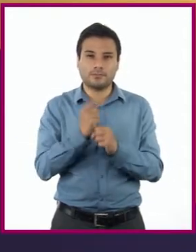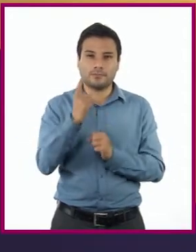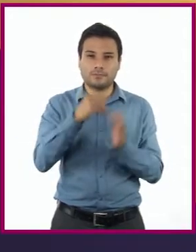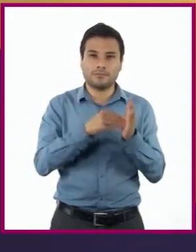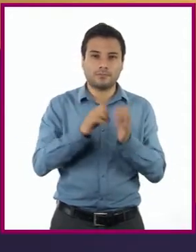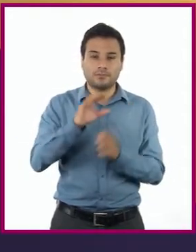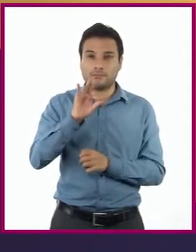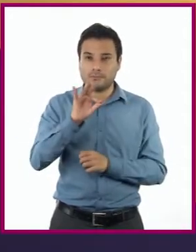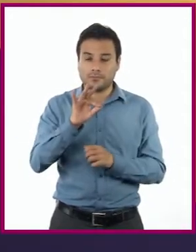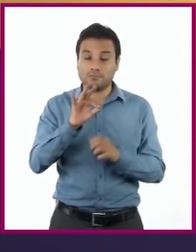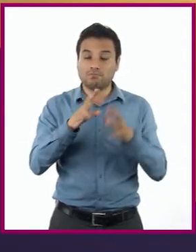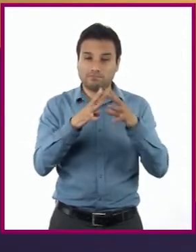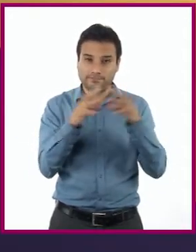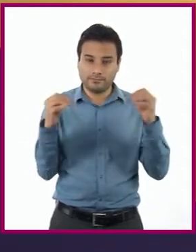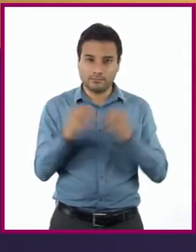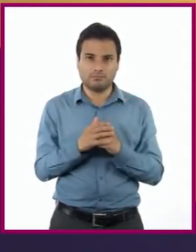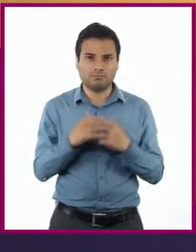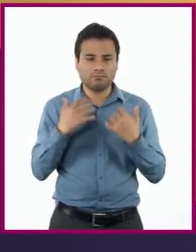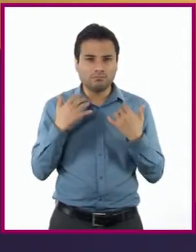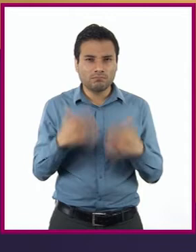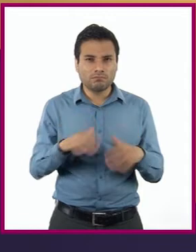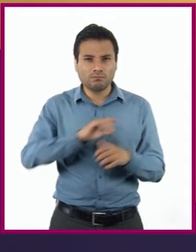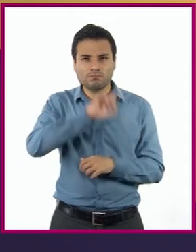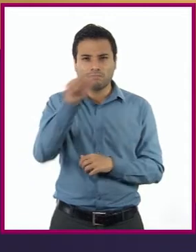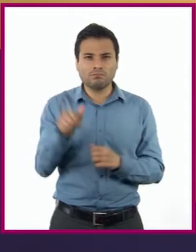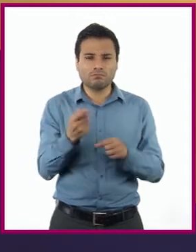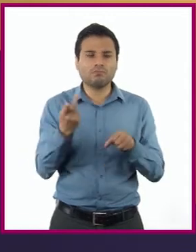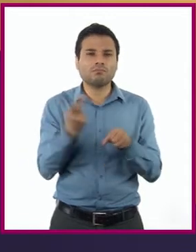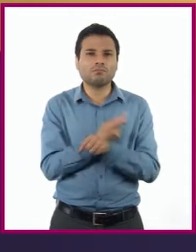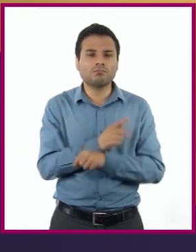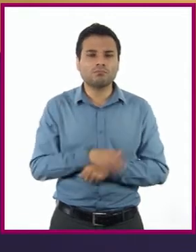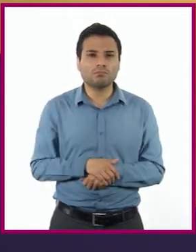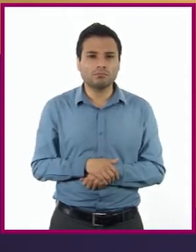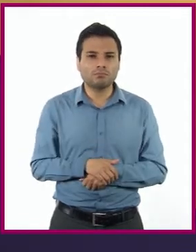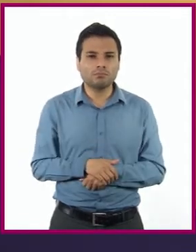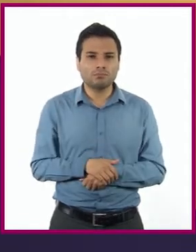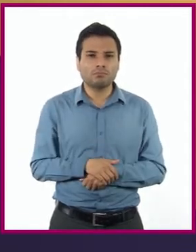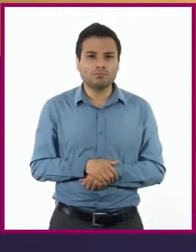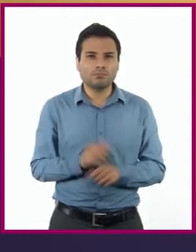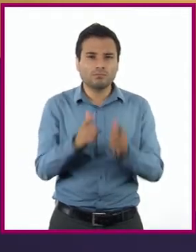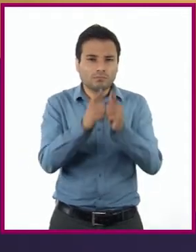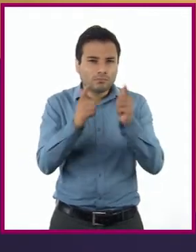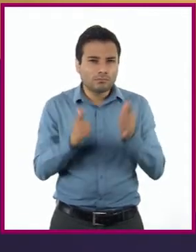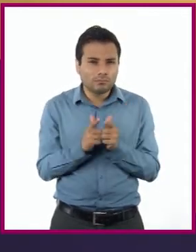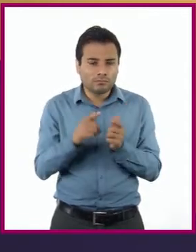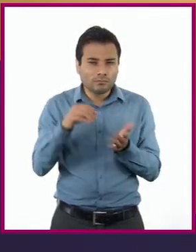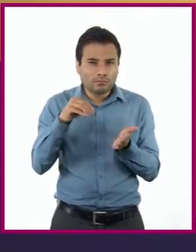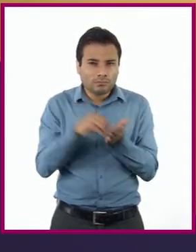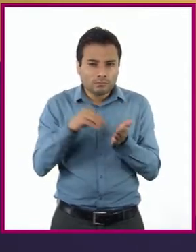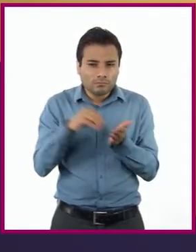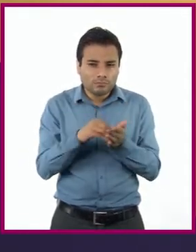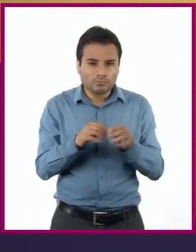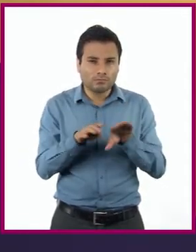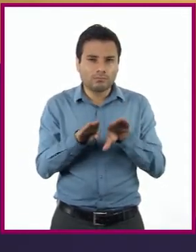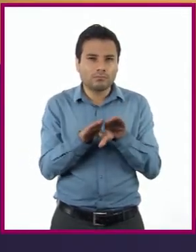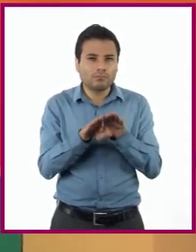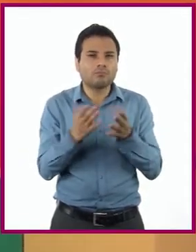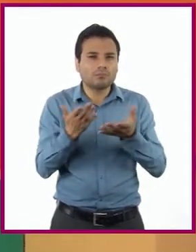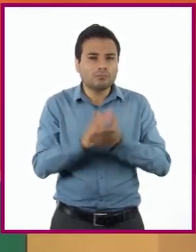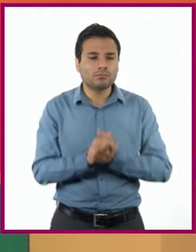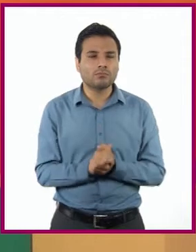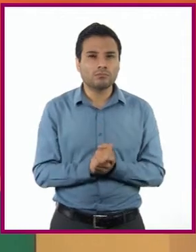¡Qué historia! ¿Y qué pasó después? ¿Cómo se ha mantenido esa postura hasta nuestros